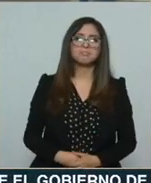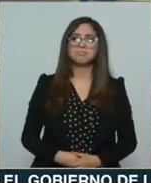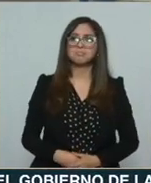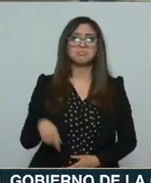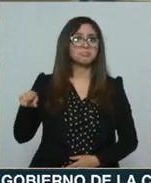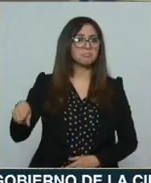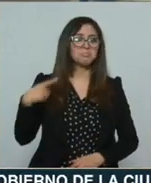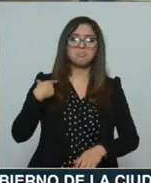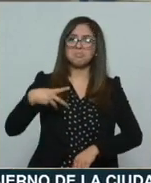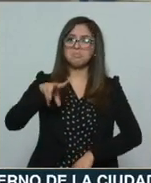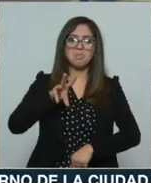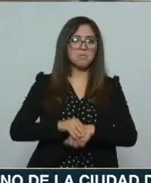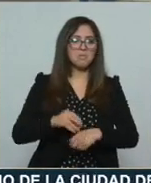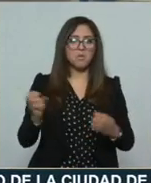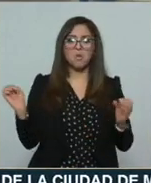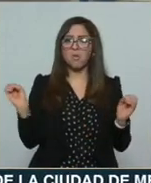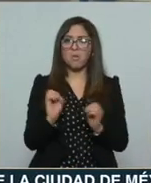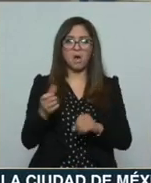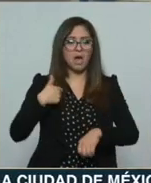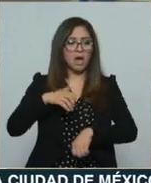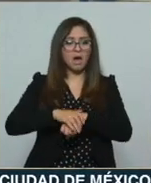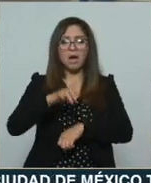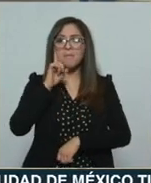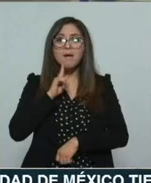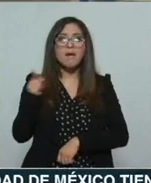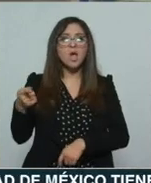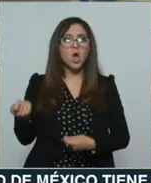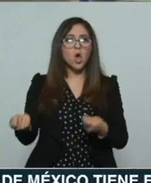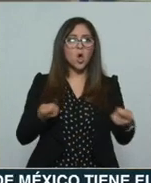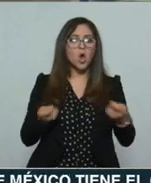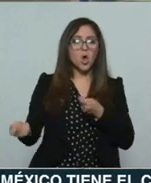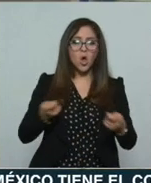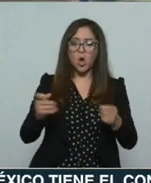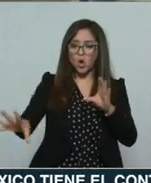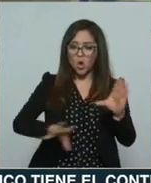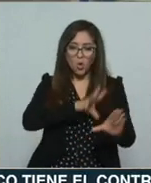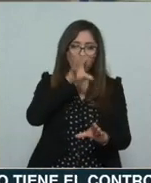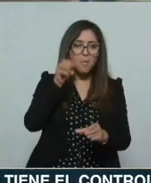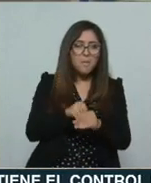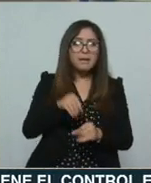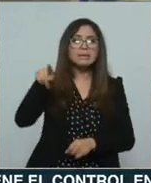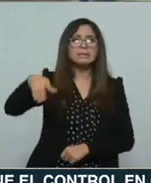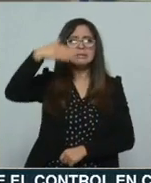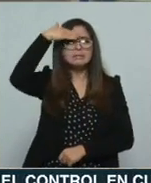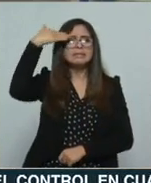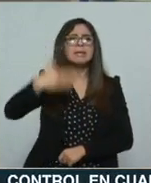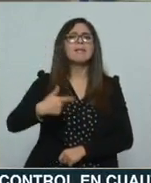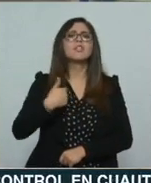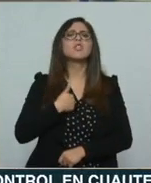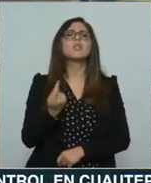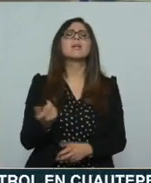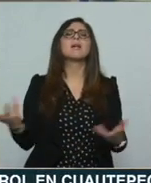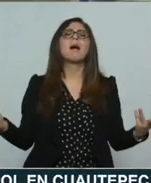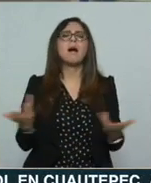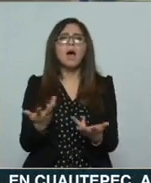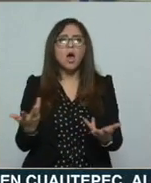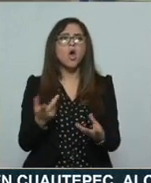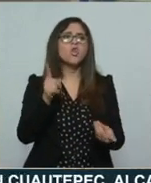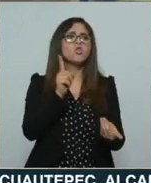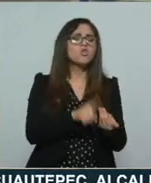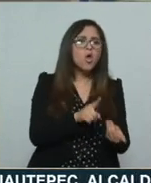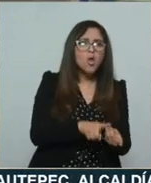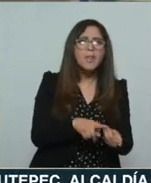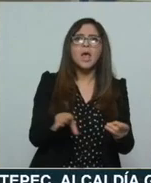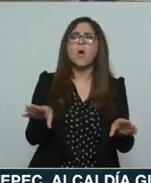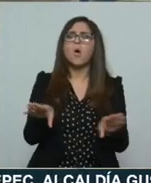amigas, definitivamente era un control absoluto. Él sabía lo que hacía, en dónde lo hacía, cómo